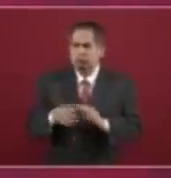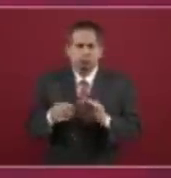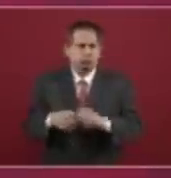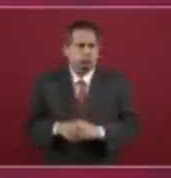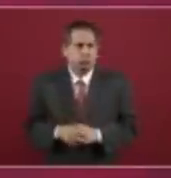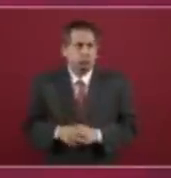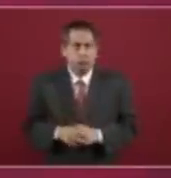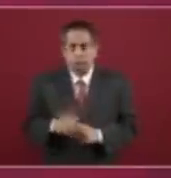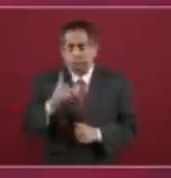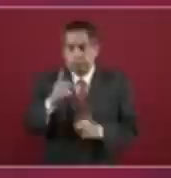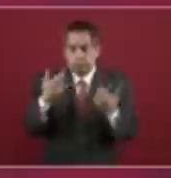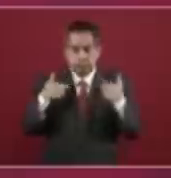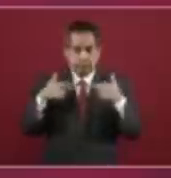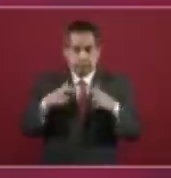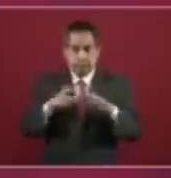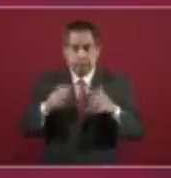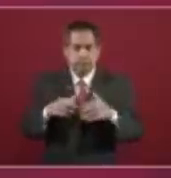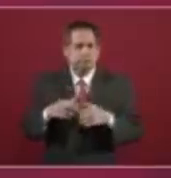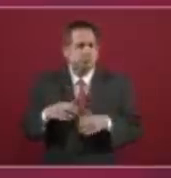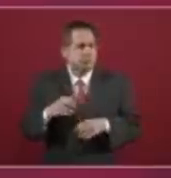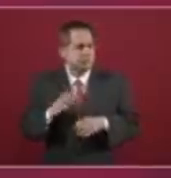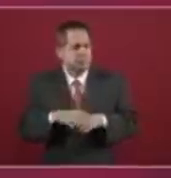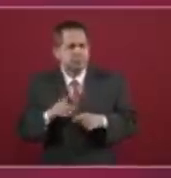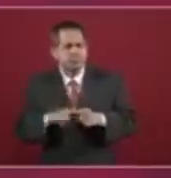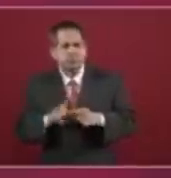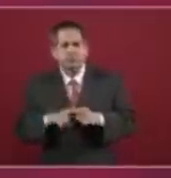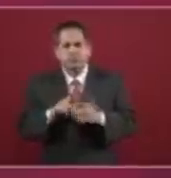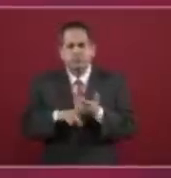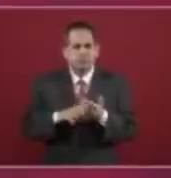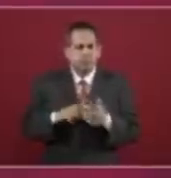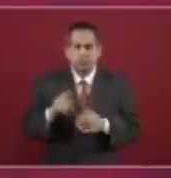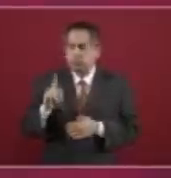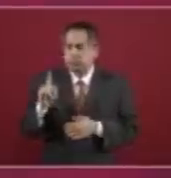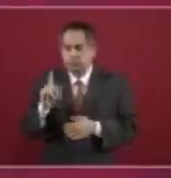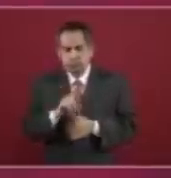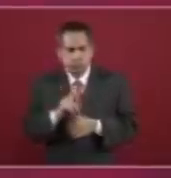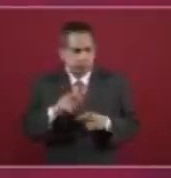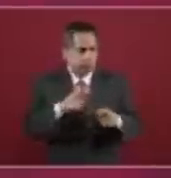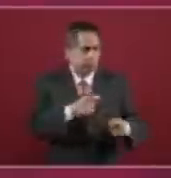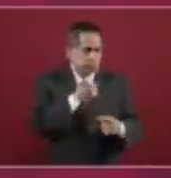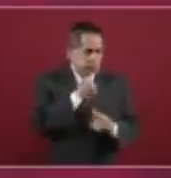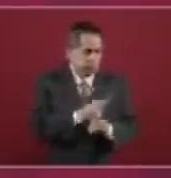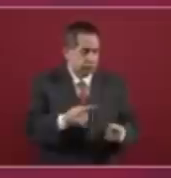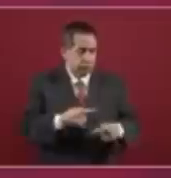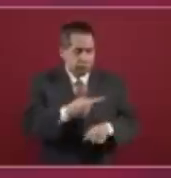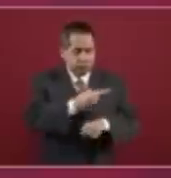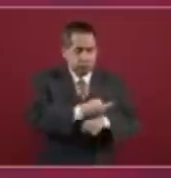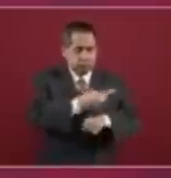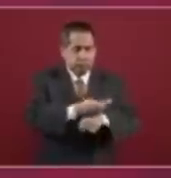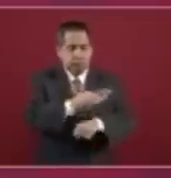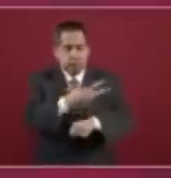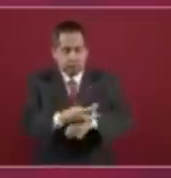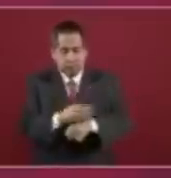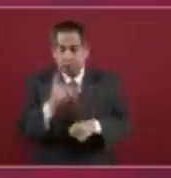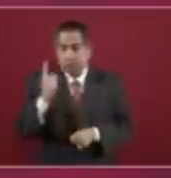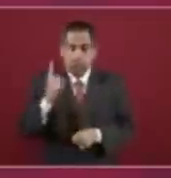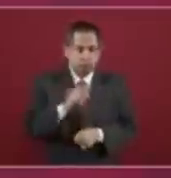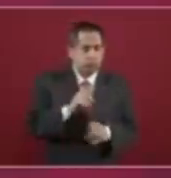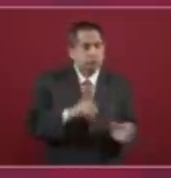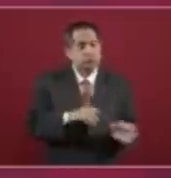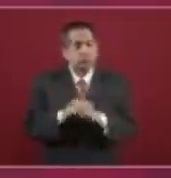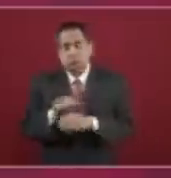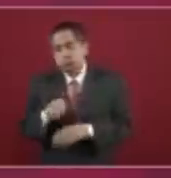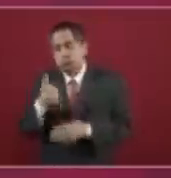Un maestro atiende a niños de primero, de segundo y de tercer. Otro